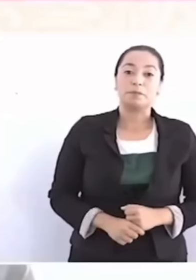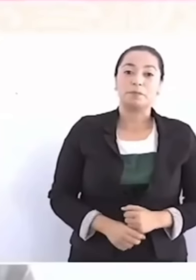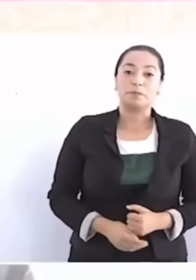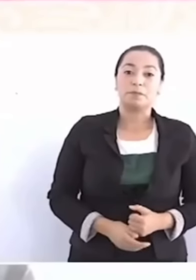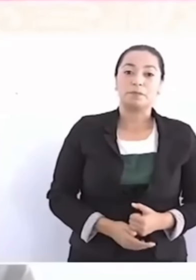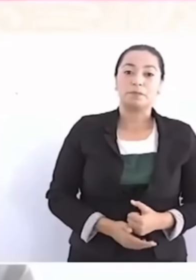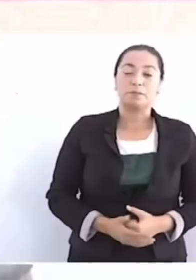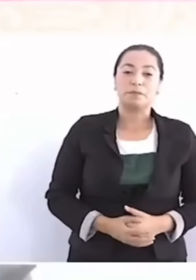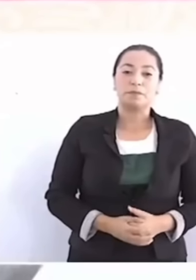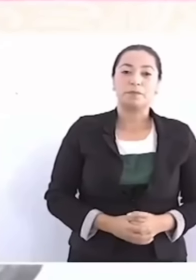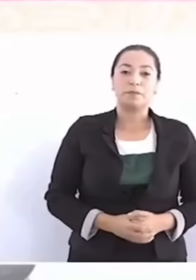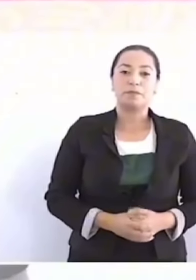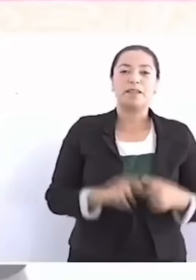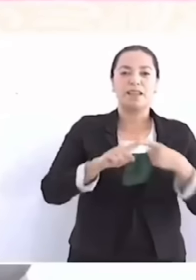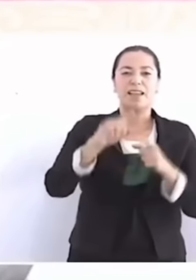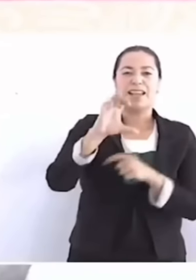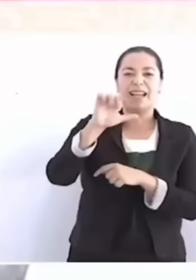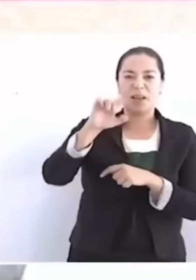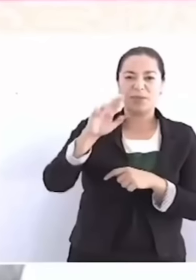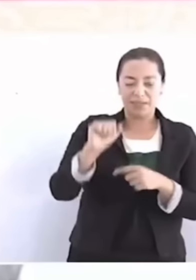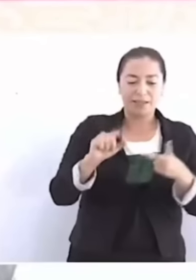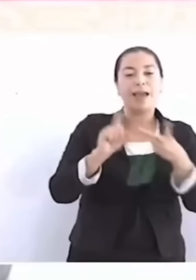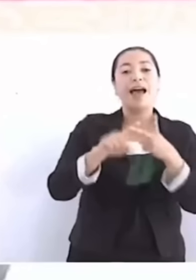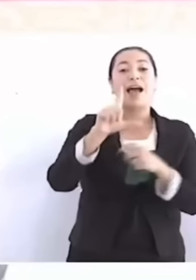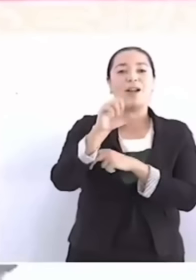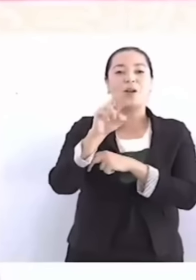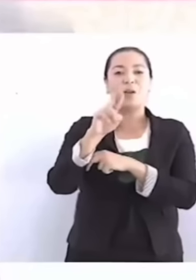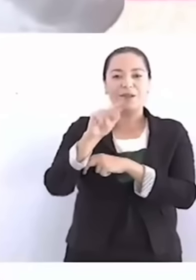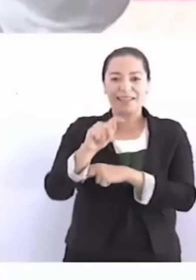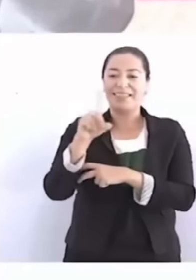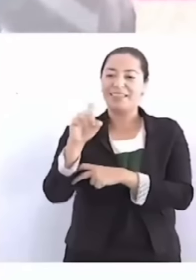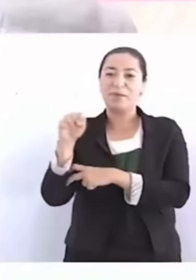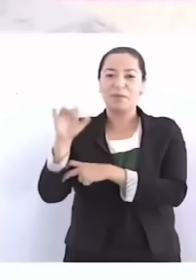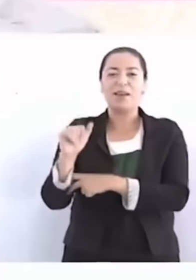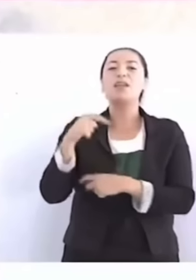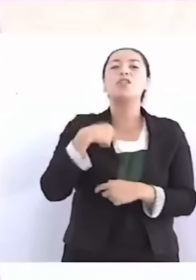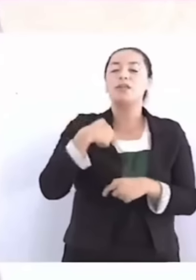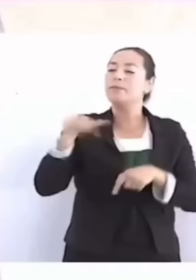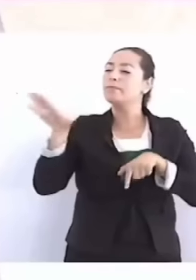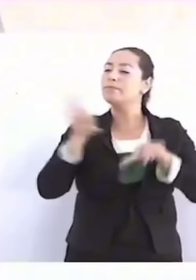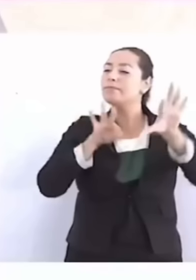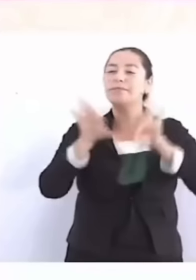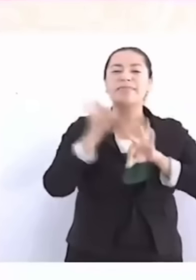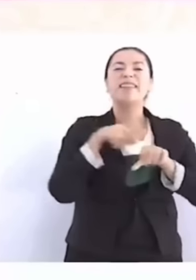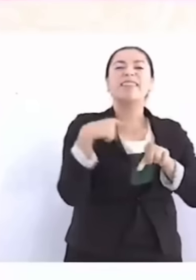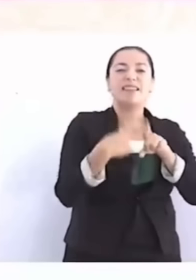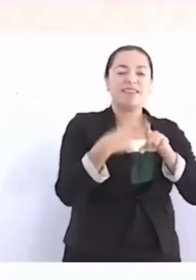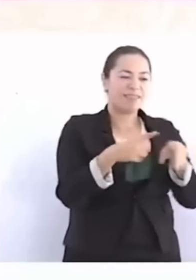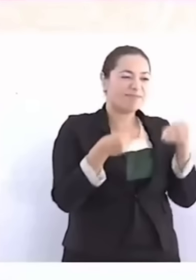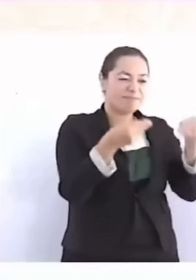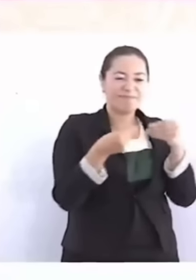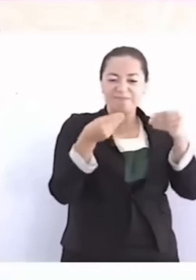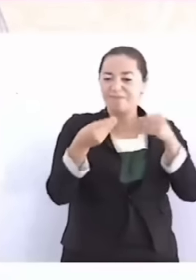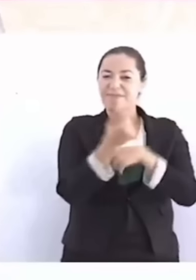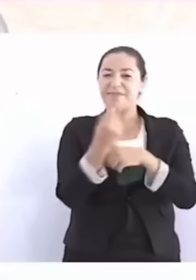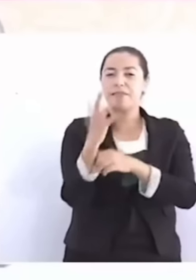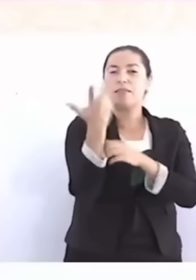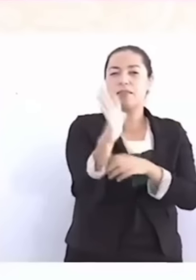a Loré de Mola. Voy a escoger como a 10, no